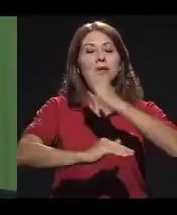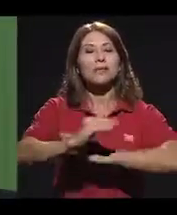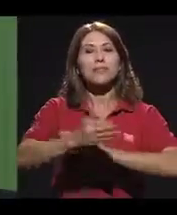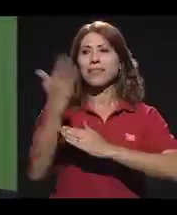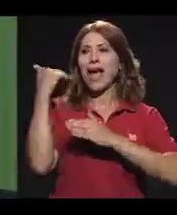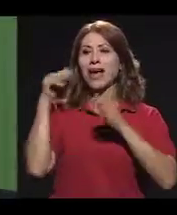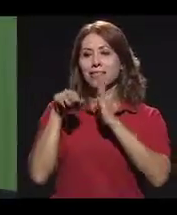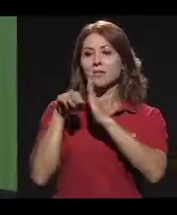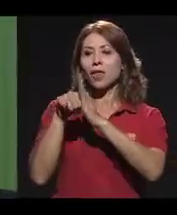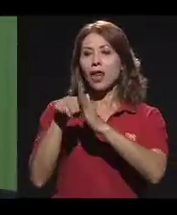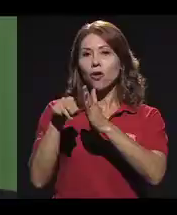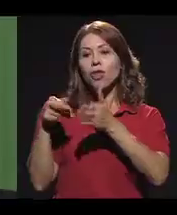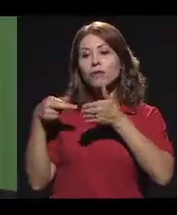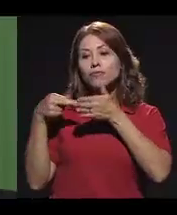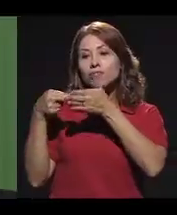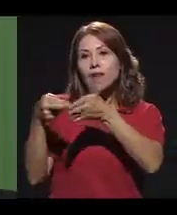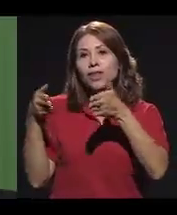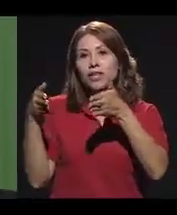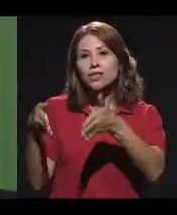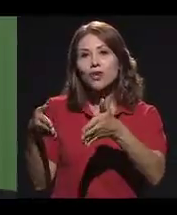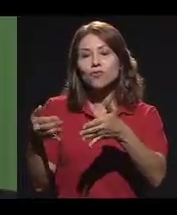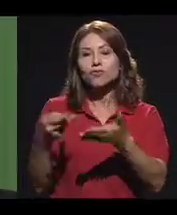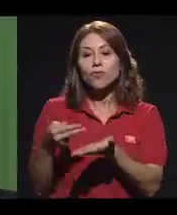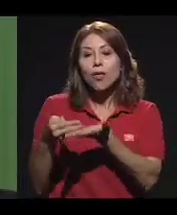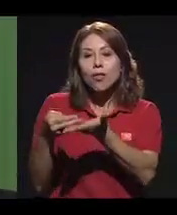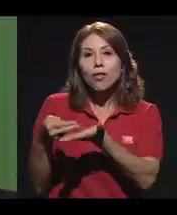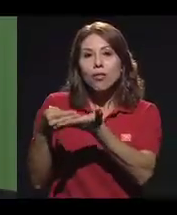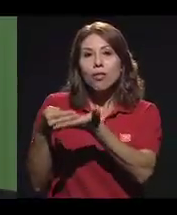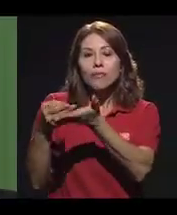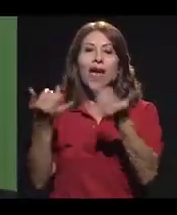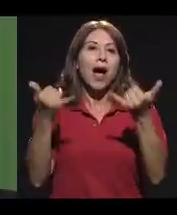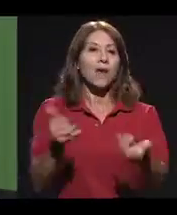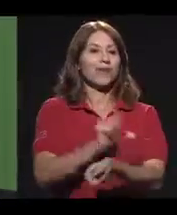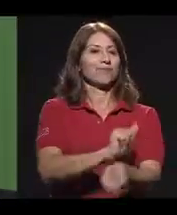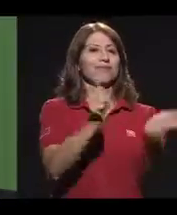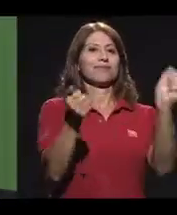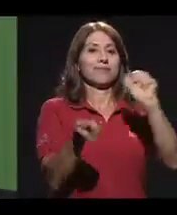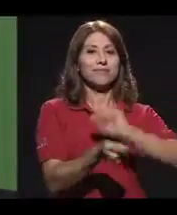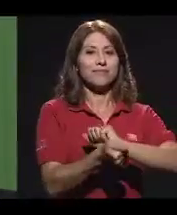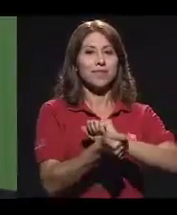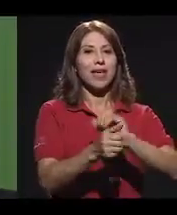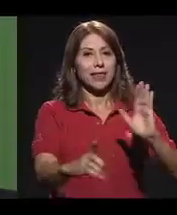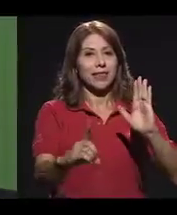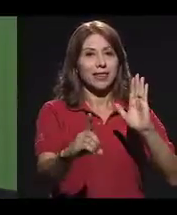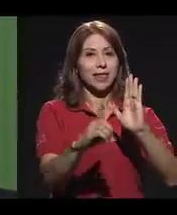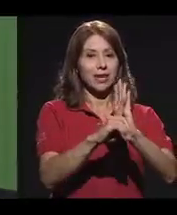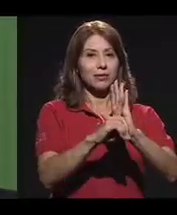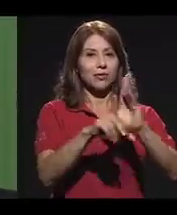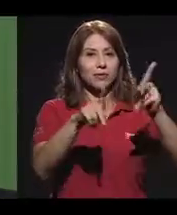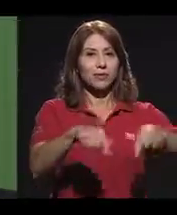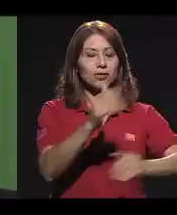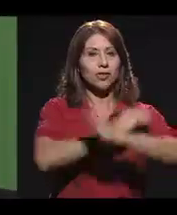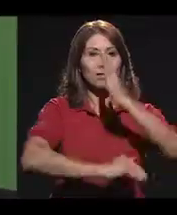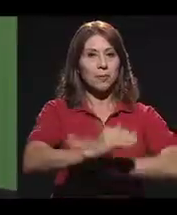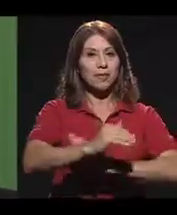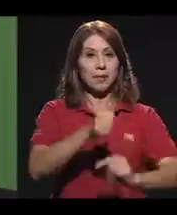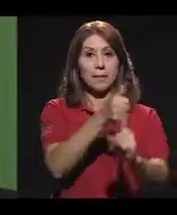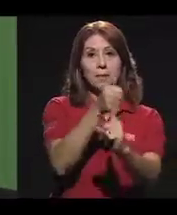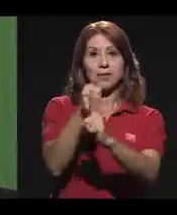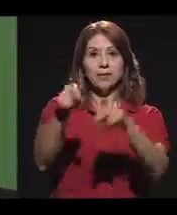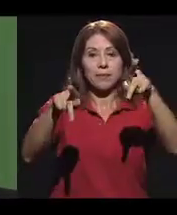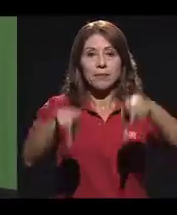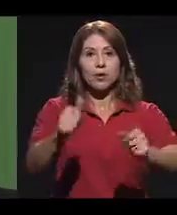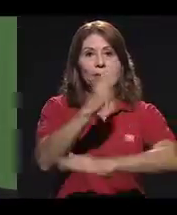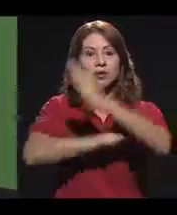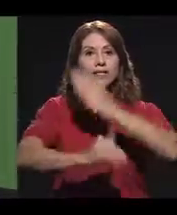de rehabilitación, a pasar a un paradigma de derechos de las personas con discapacidad, y lo primero que todo es involucrar a la persona con discapacidad.